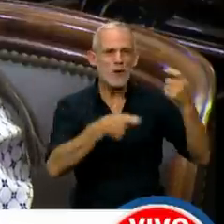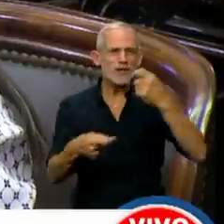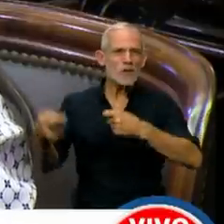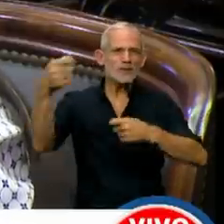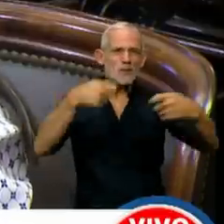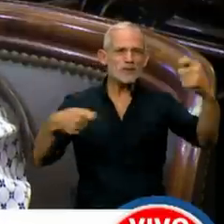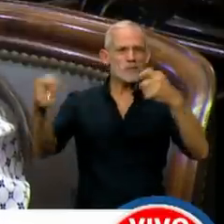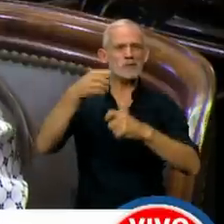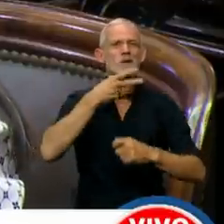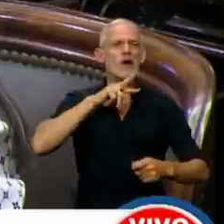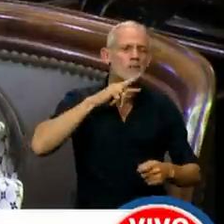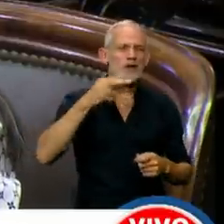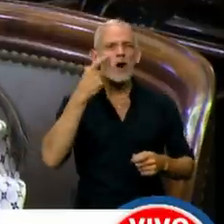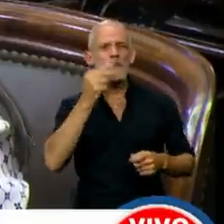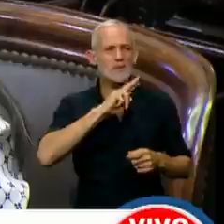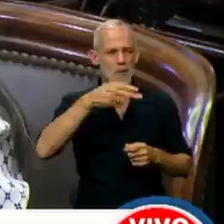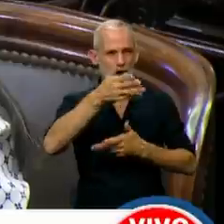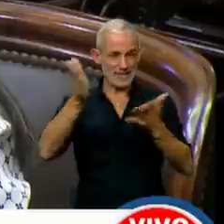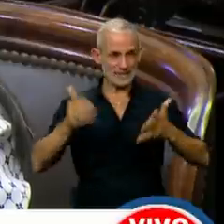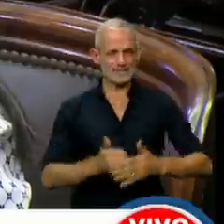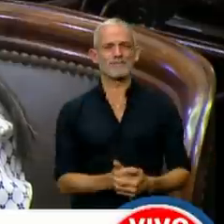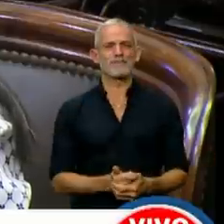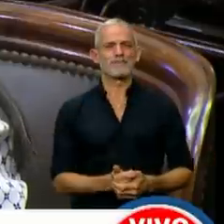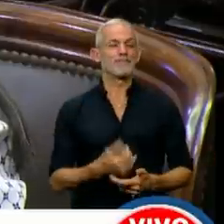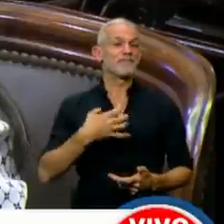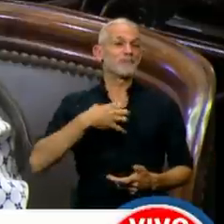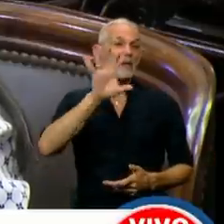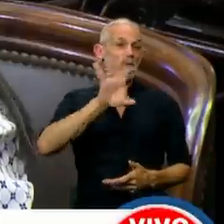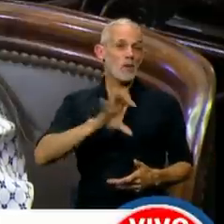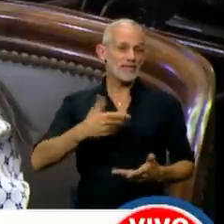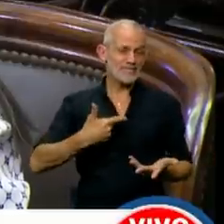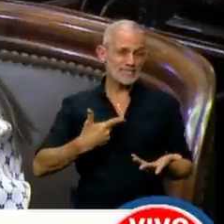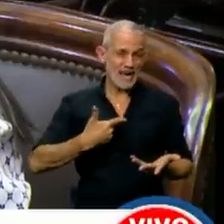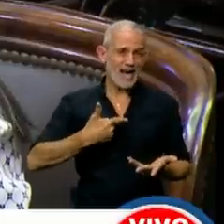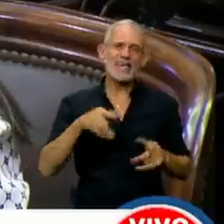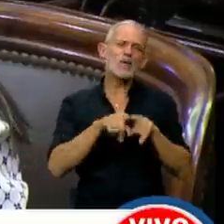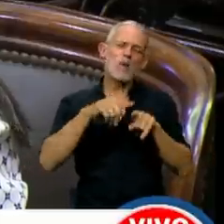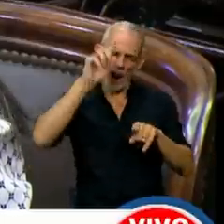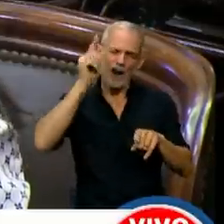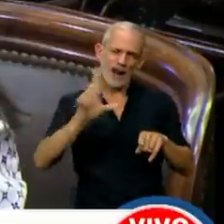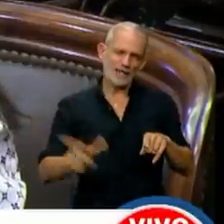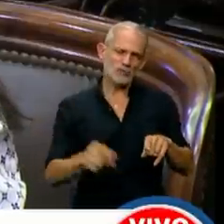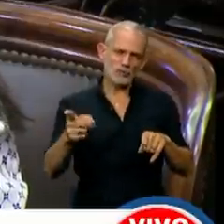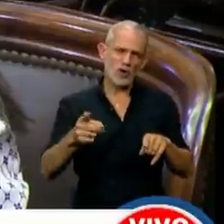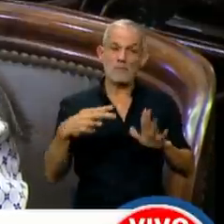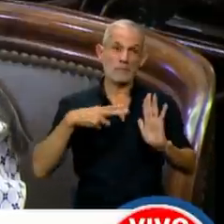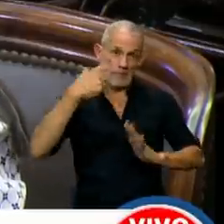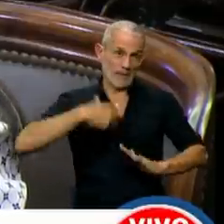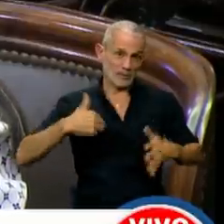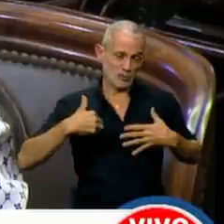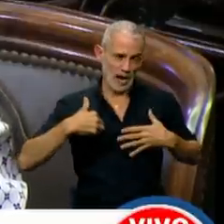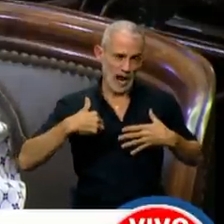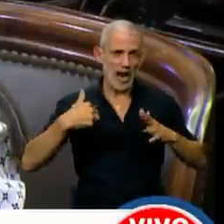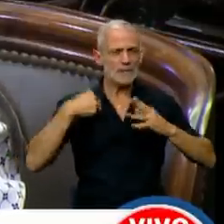y sanjuanina en mi provincia hay un tema comanda nación y personalmente que